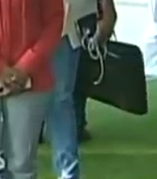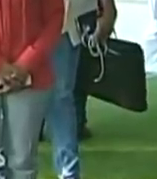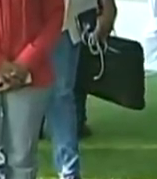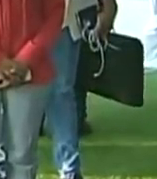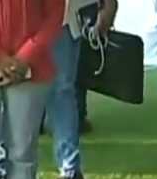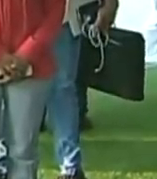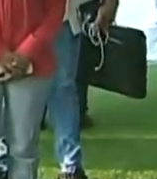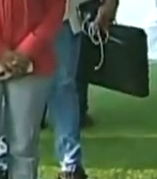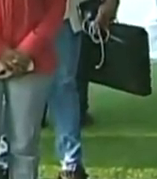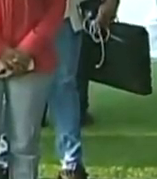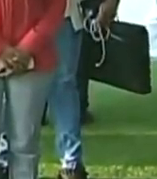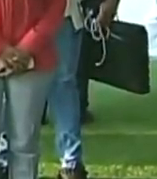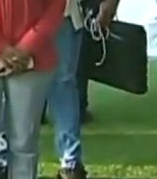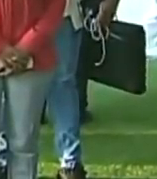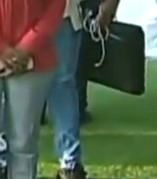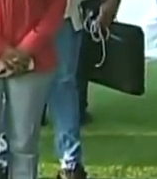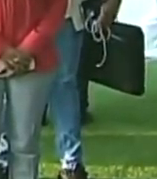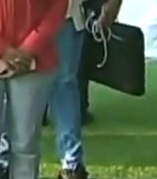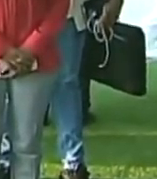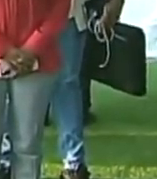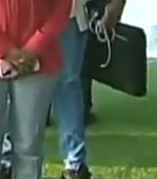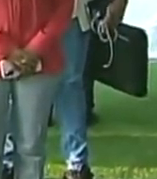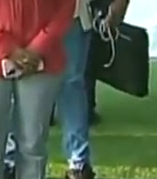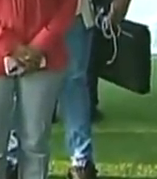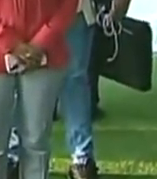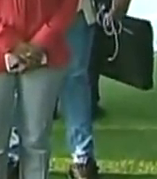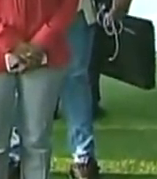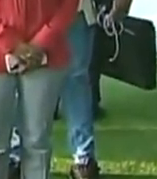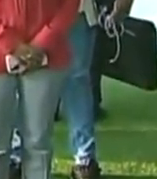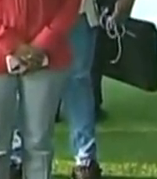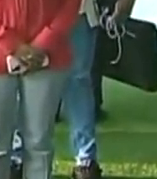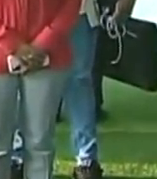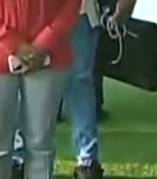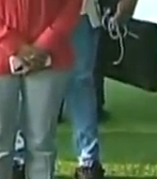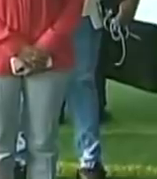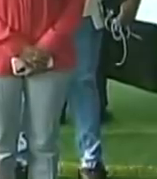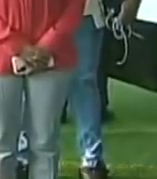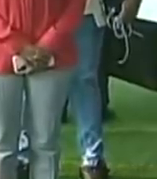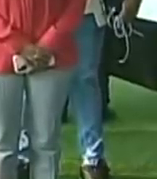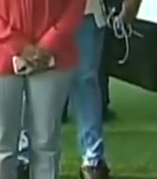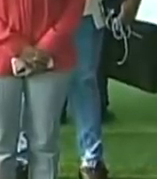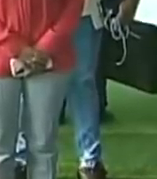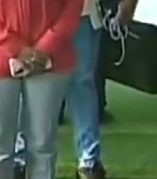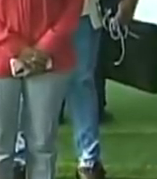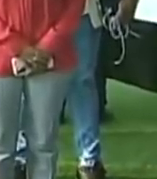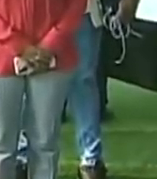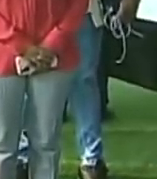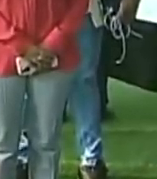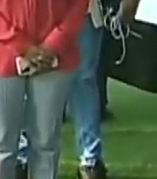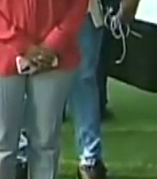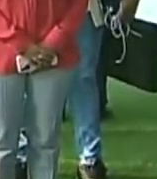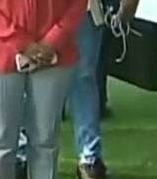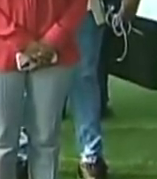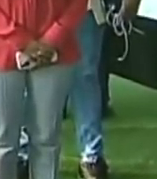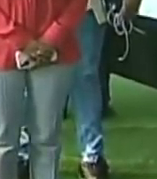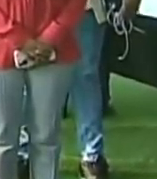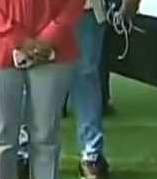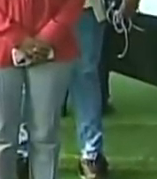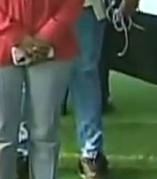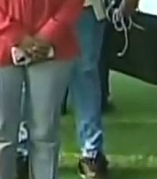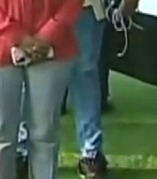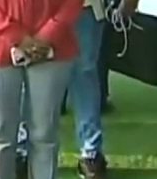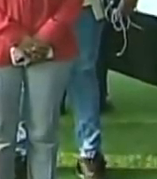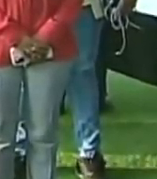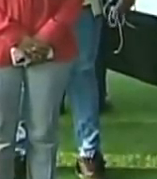pensando, ¿qué hago? ¿Cómo lo hago? ¿Quiero hacer esto? Bueno, mosca con esta jornada de trabajo de hoy,